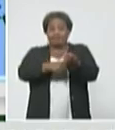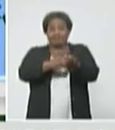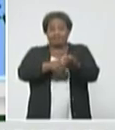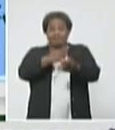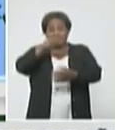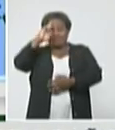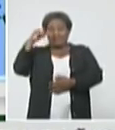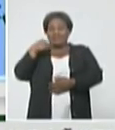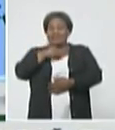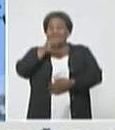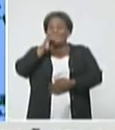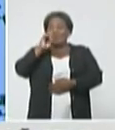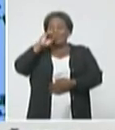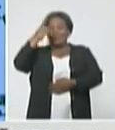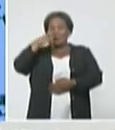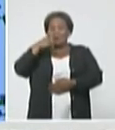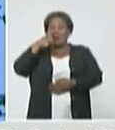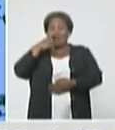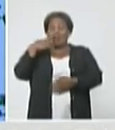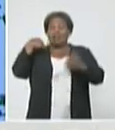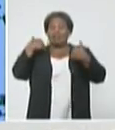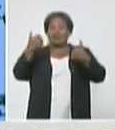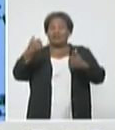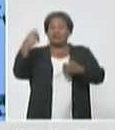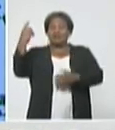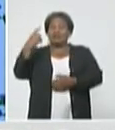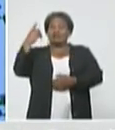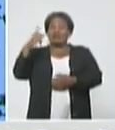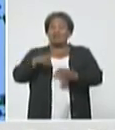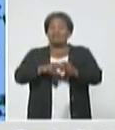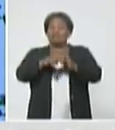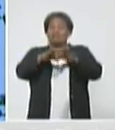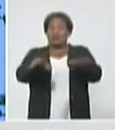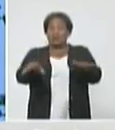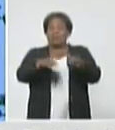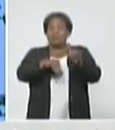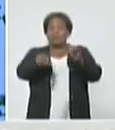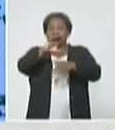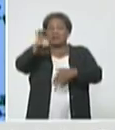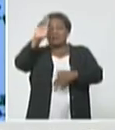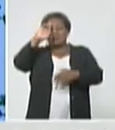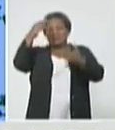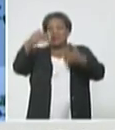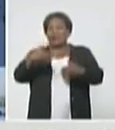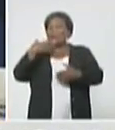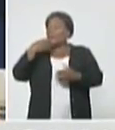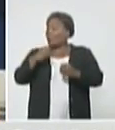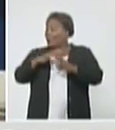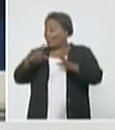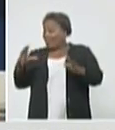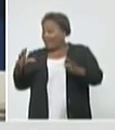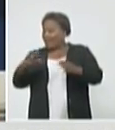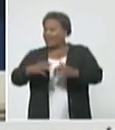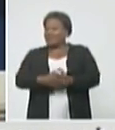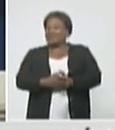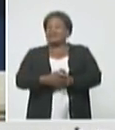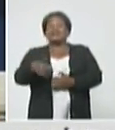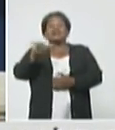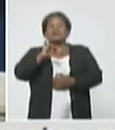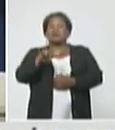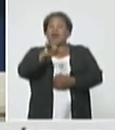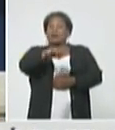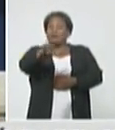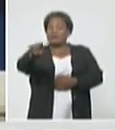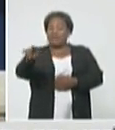Durán García, director nacional de epidemiología del MINSAP. Doctor, buenos días. Buenos días a ustedes, buenos días a